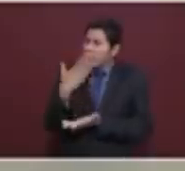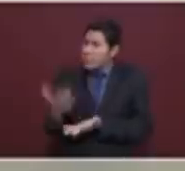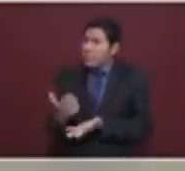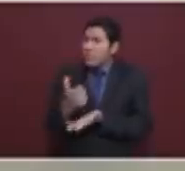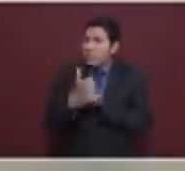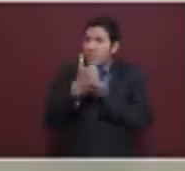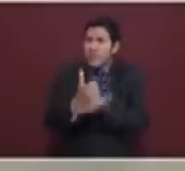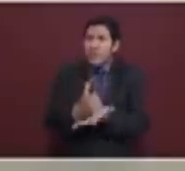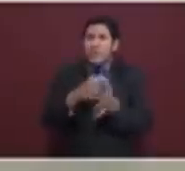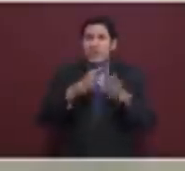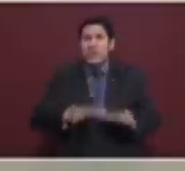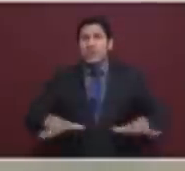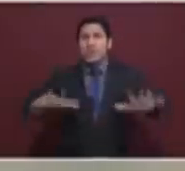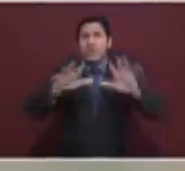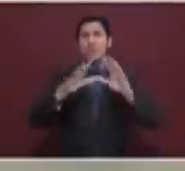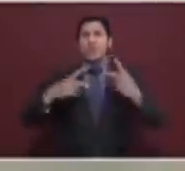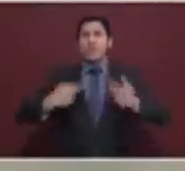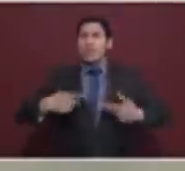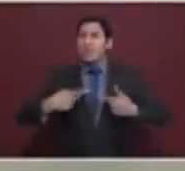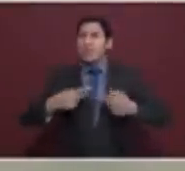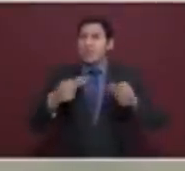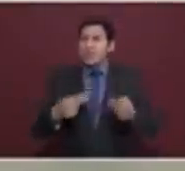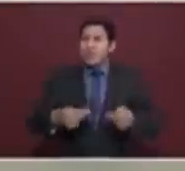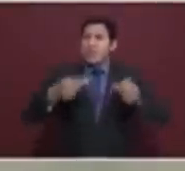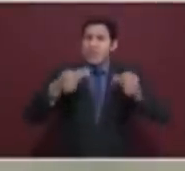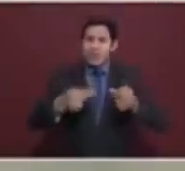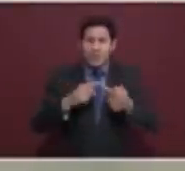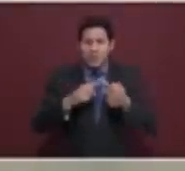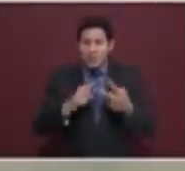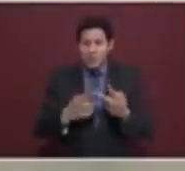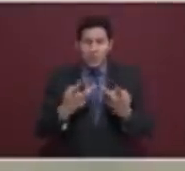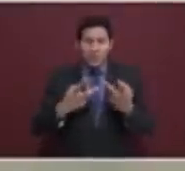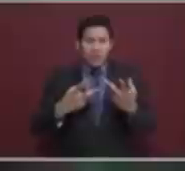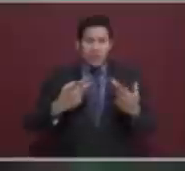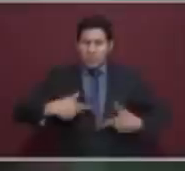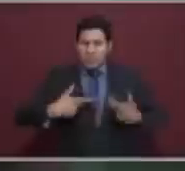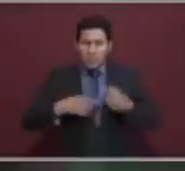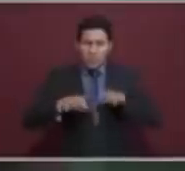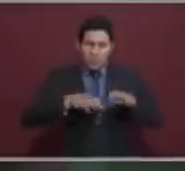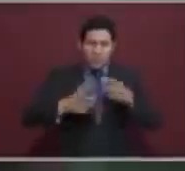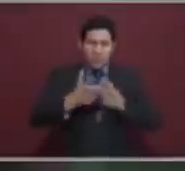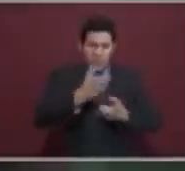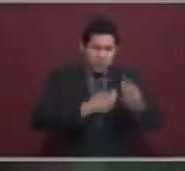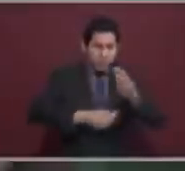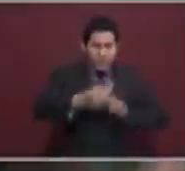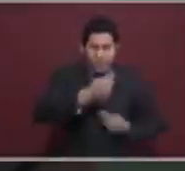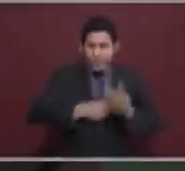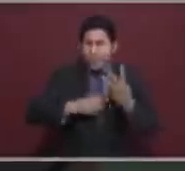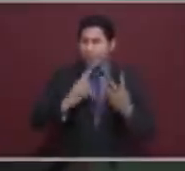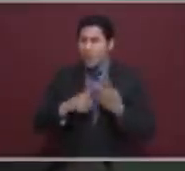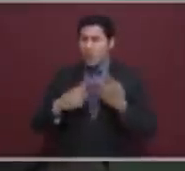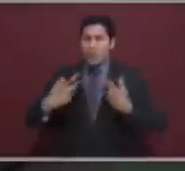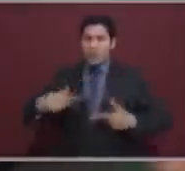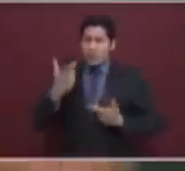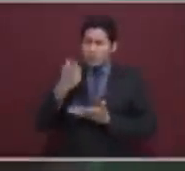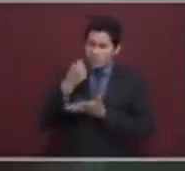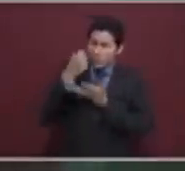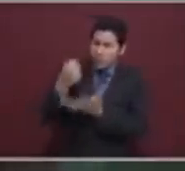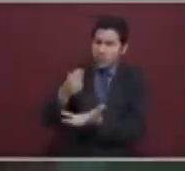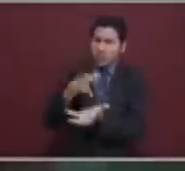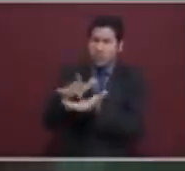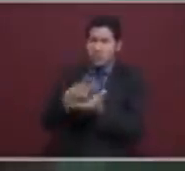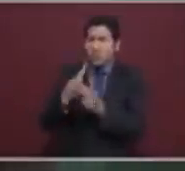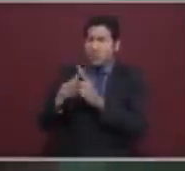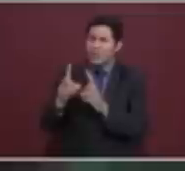empresarios que benefician comerciantes que beneficia inversionistas y sobre todo que beneficia a